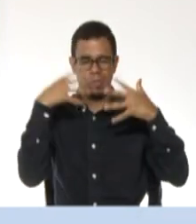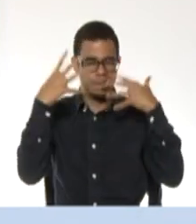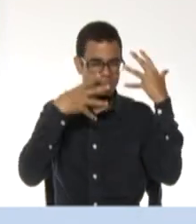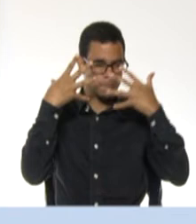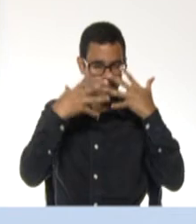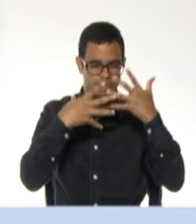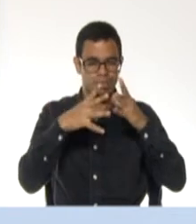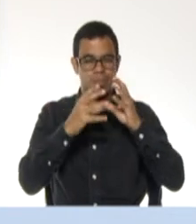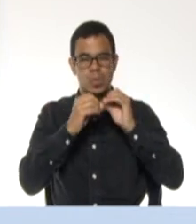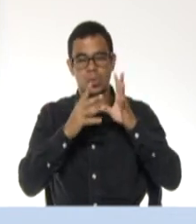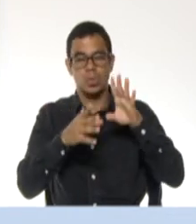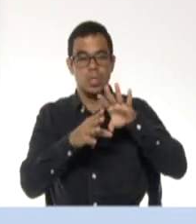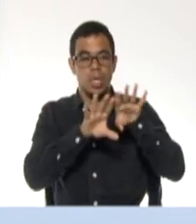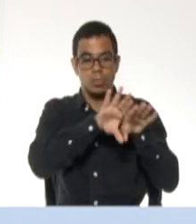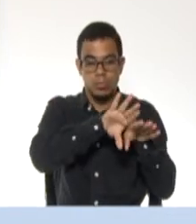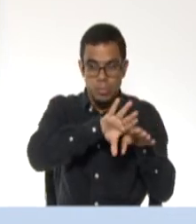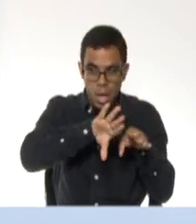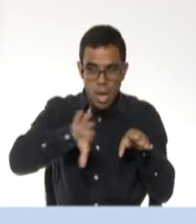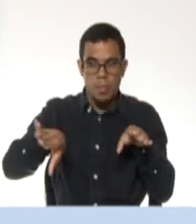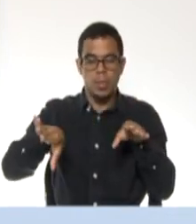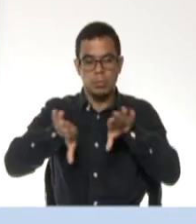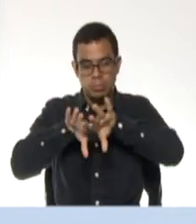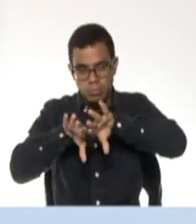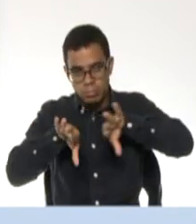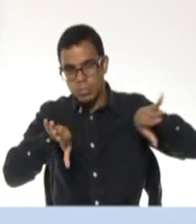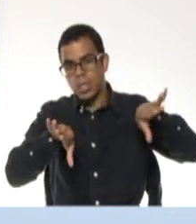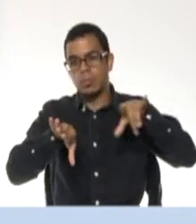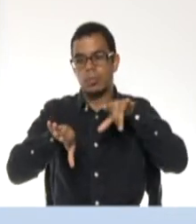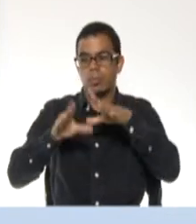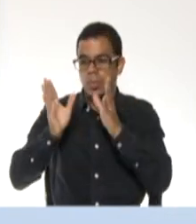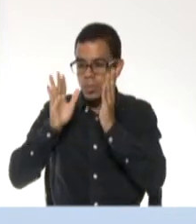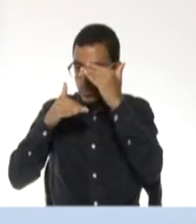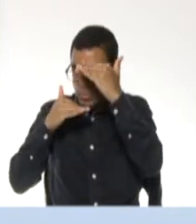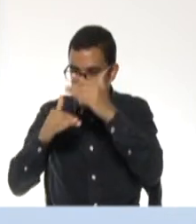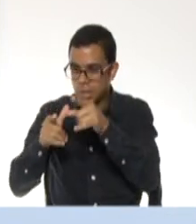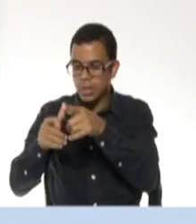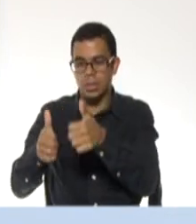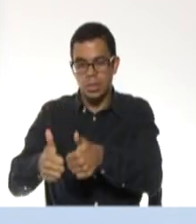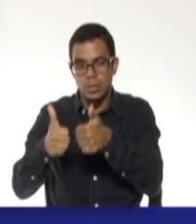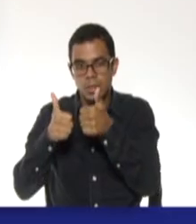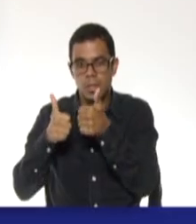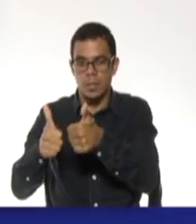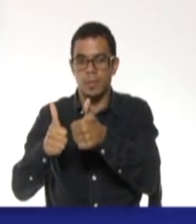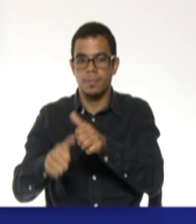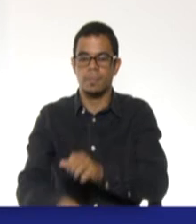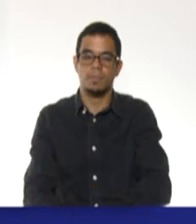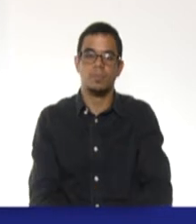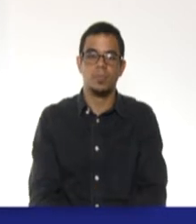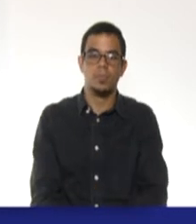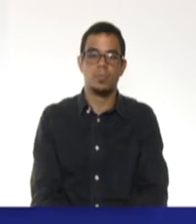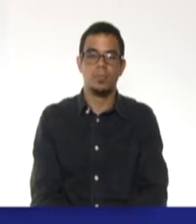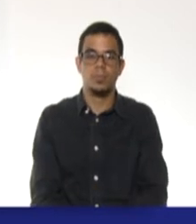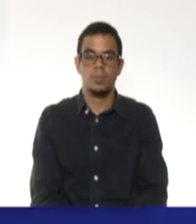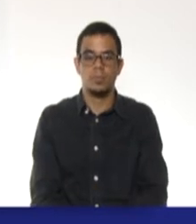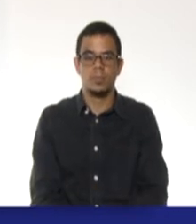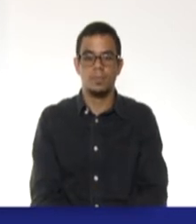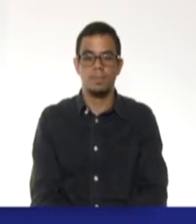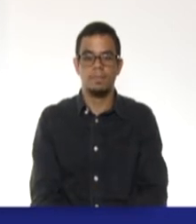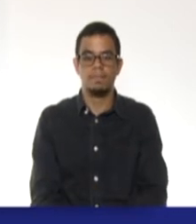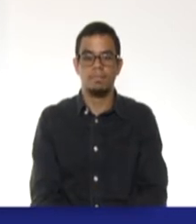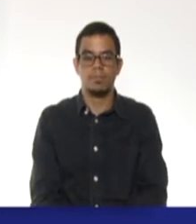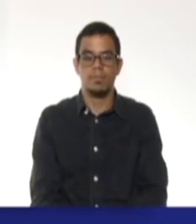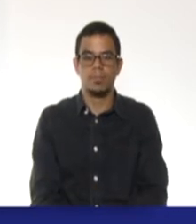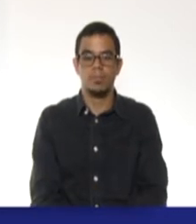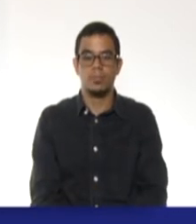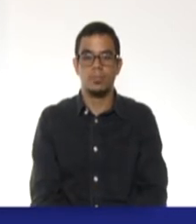en un momento determinado, y de esa manera pueden perder la atención y la concentración en eso que están llevando a cabo.